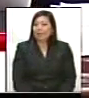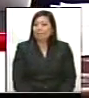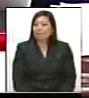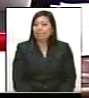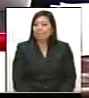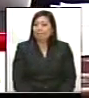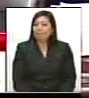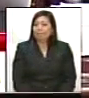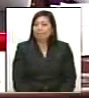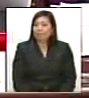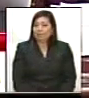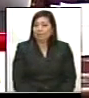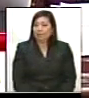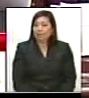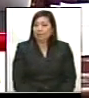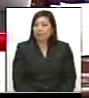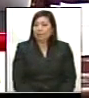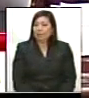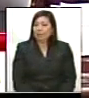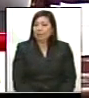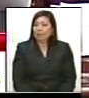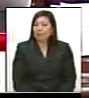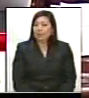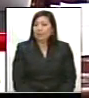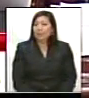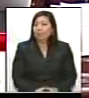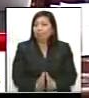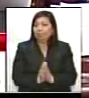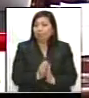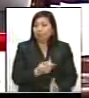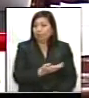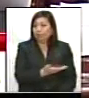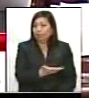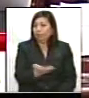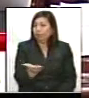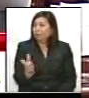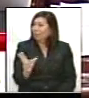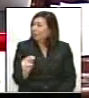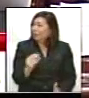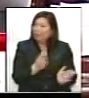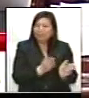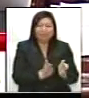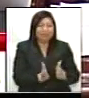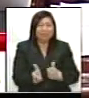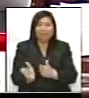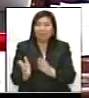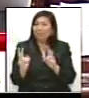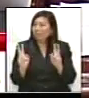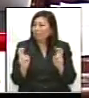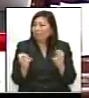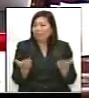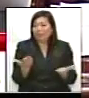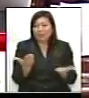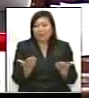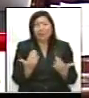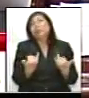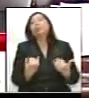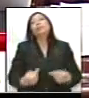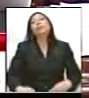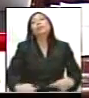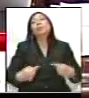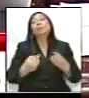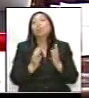gracias congresista yo le pido a los congresistas que no nos desviemos del tema que estamos debatiendo